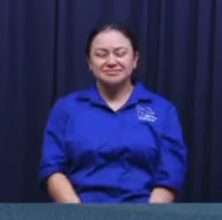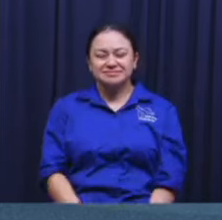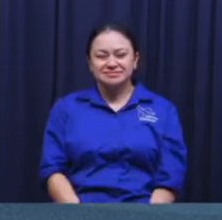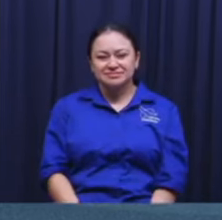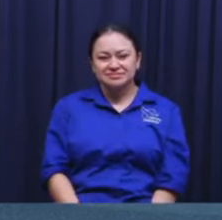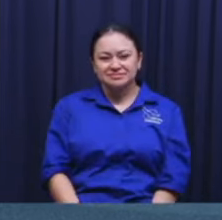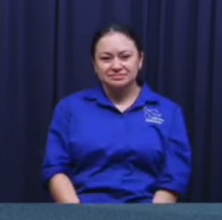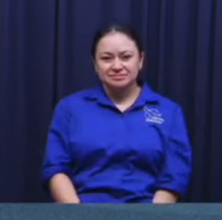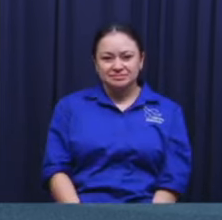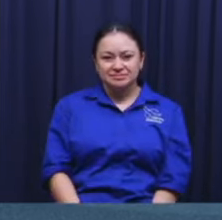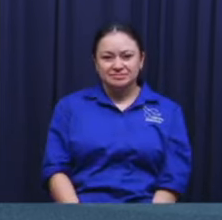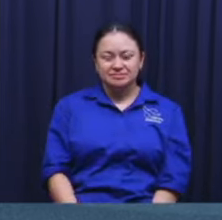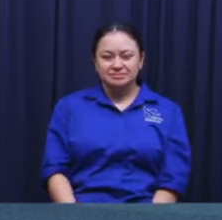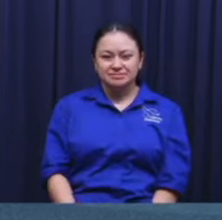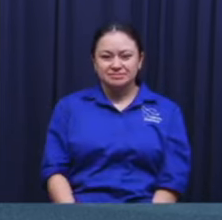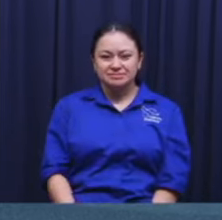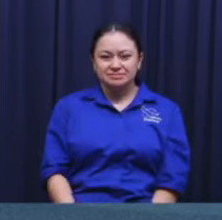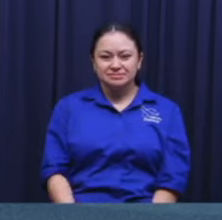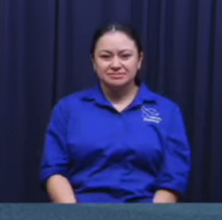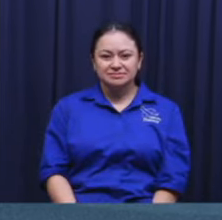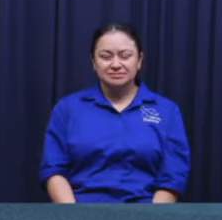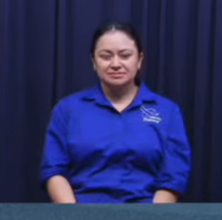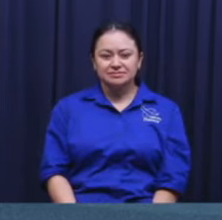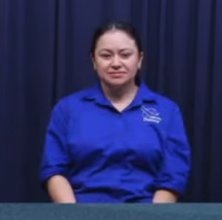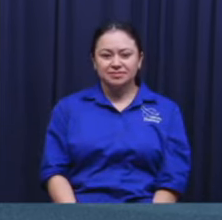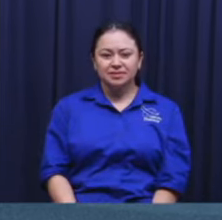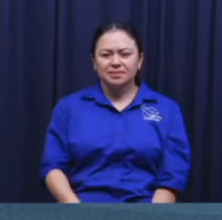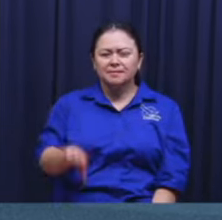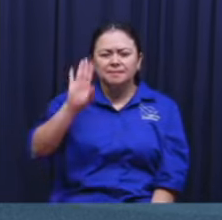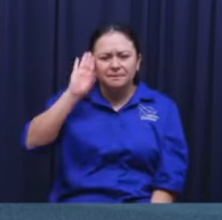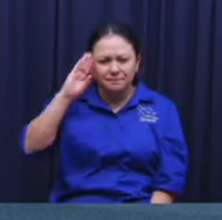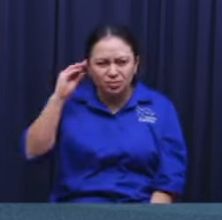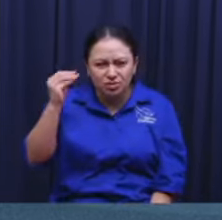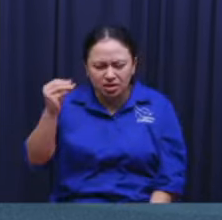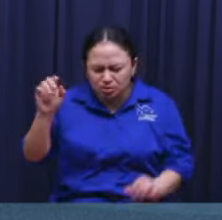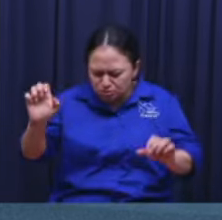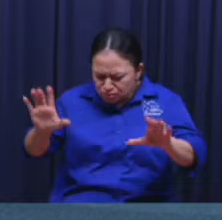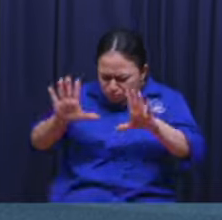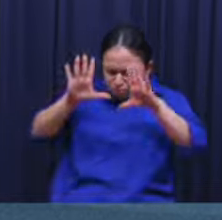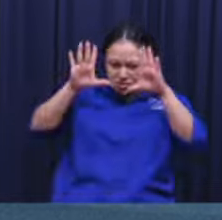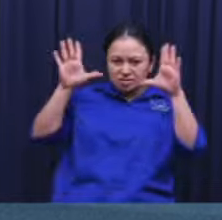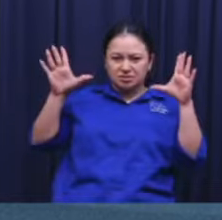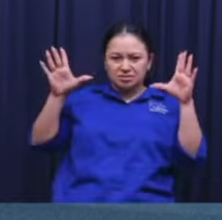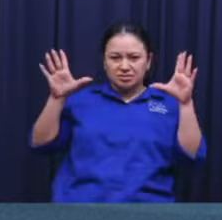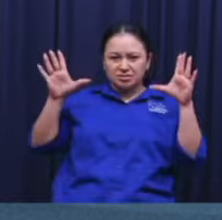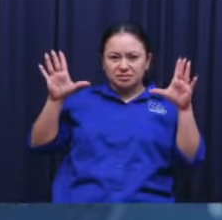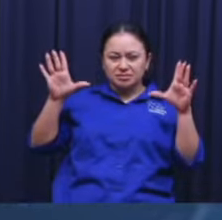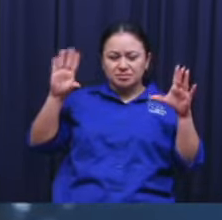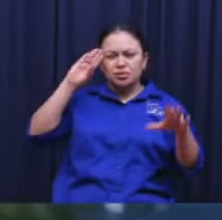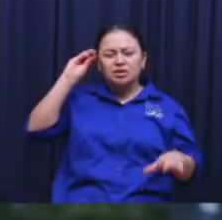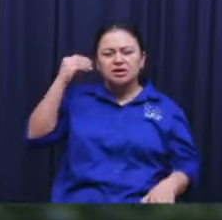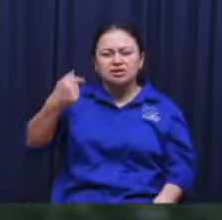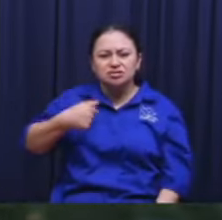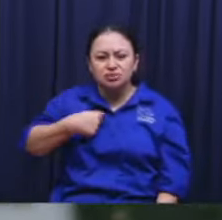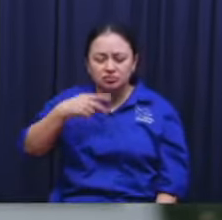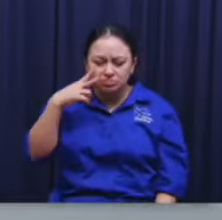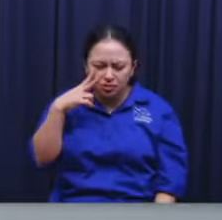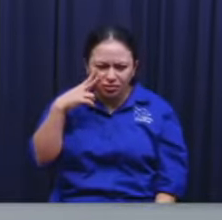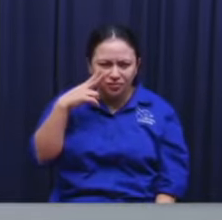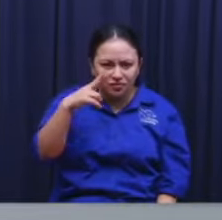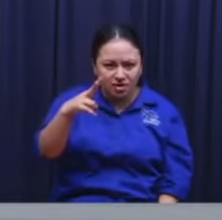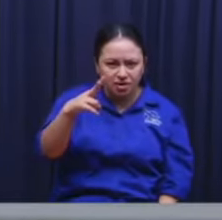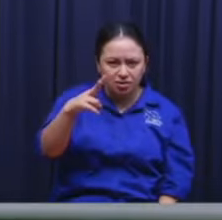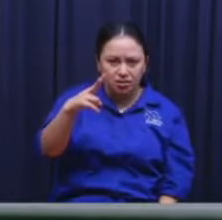Que me impresiona eso. ¿Y sabe por qué me impresiona? Porque yo lo veo mucho. Tal vez no en